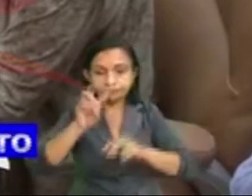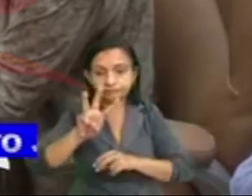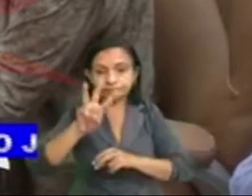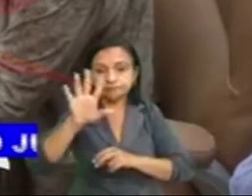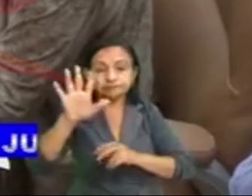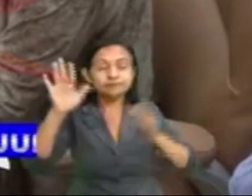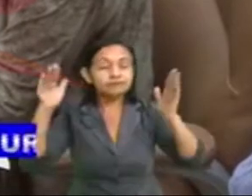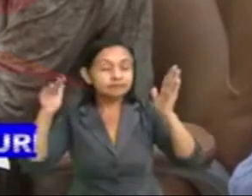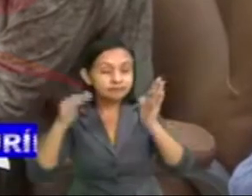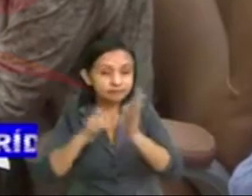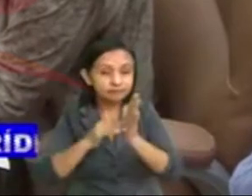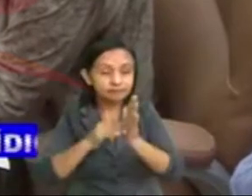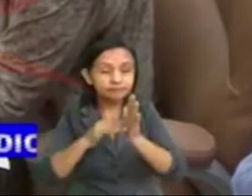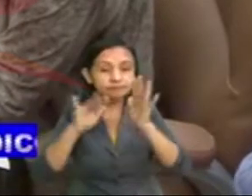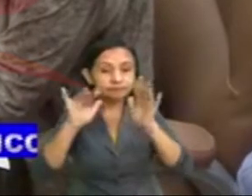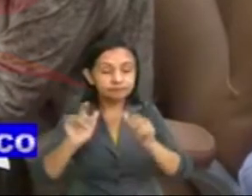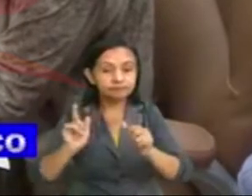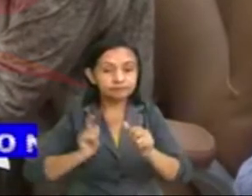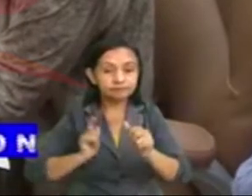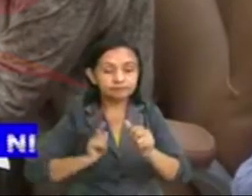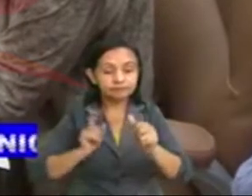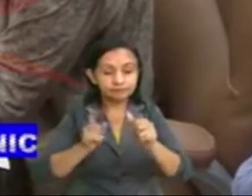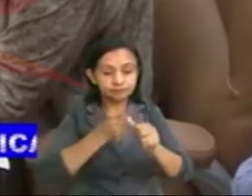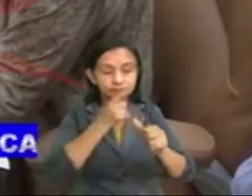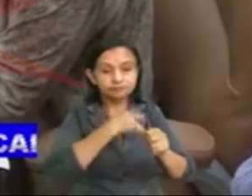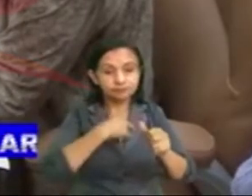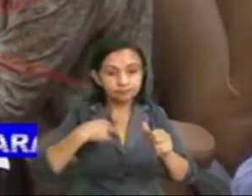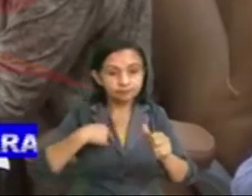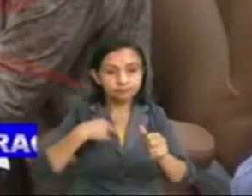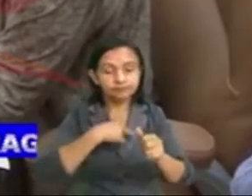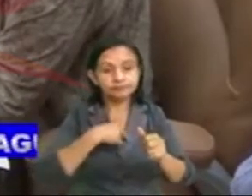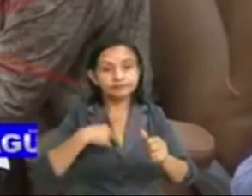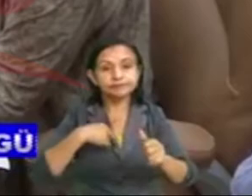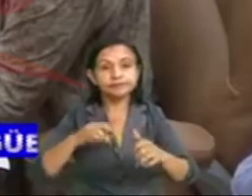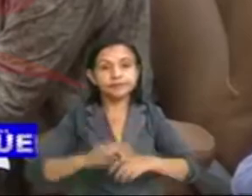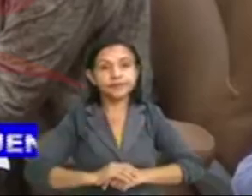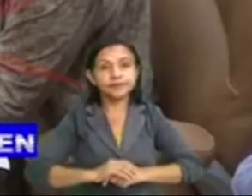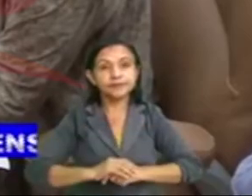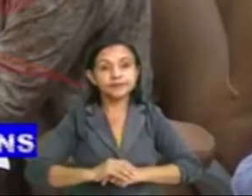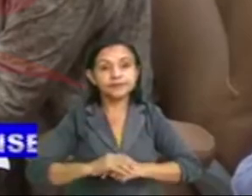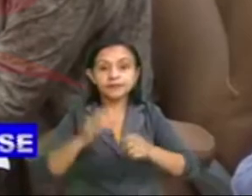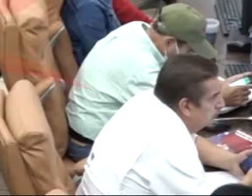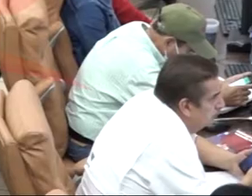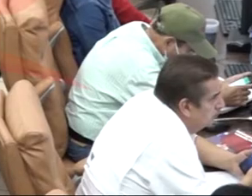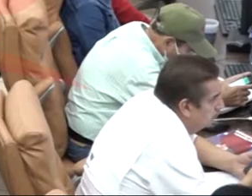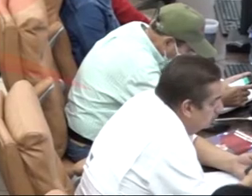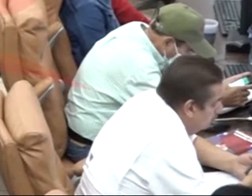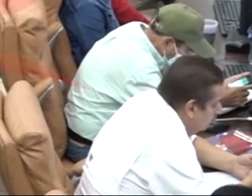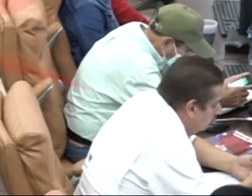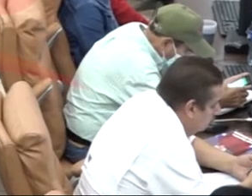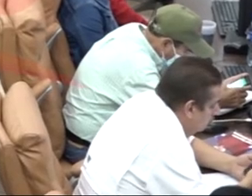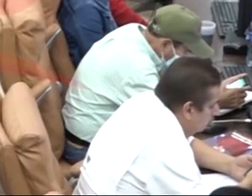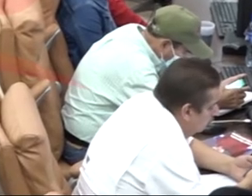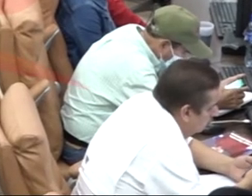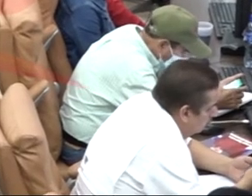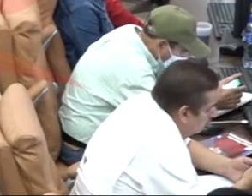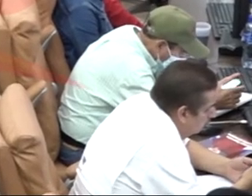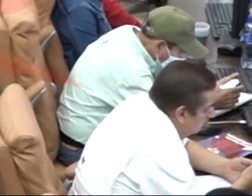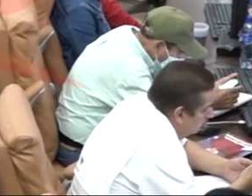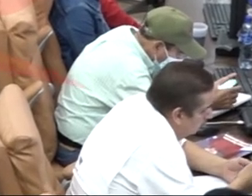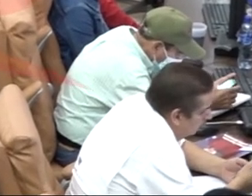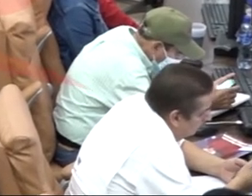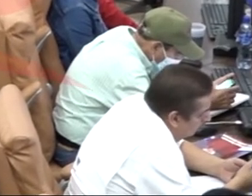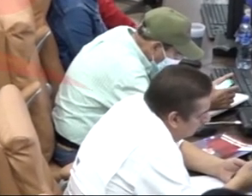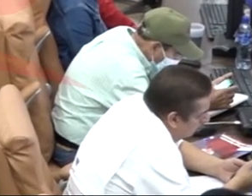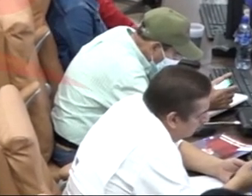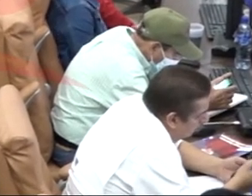35.000 que ya que en la primera fase se realizan. Al elaborar la fase 2, se realizó un